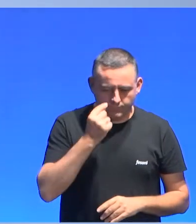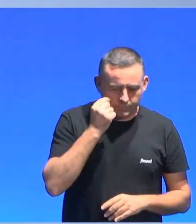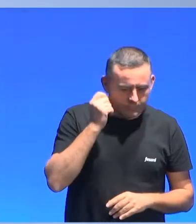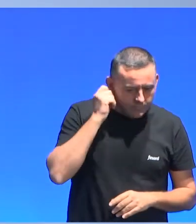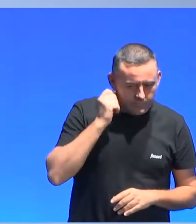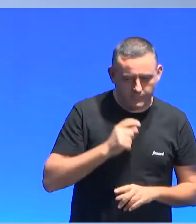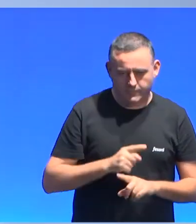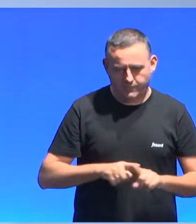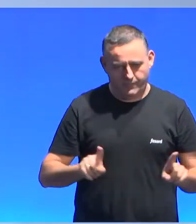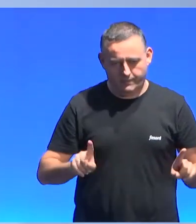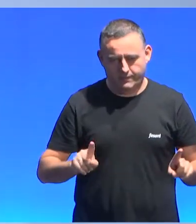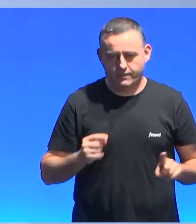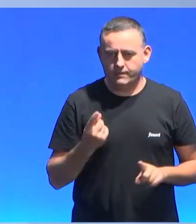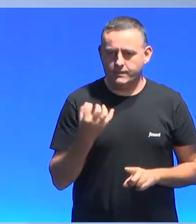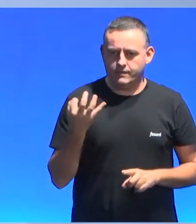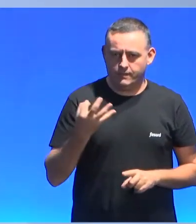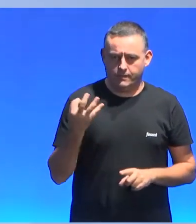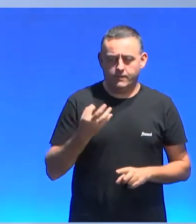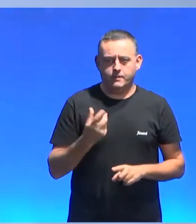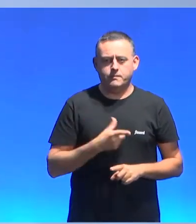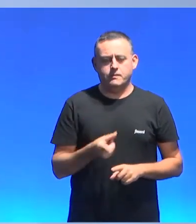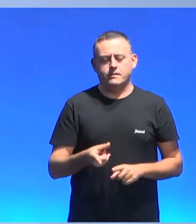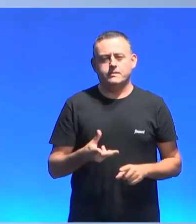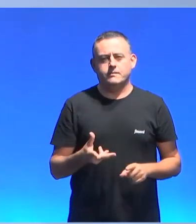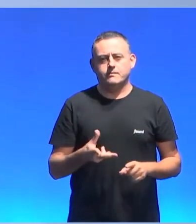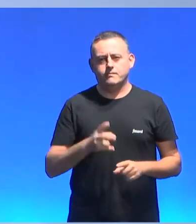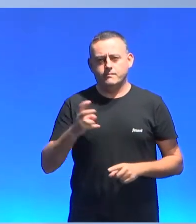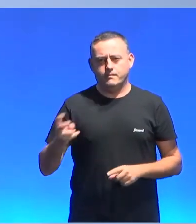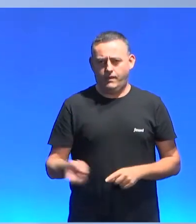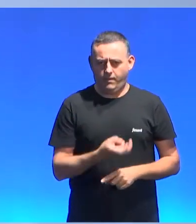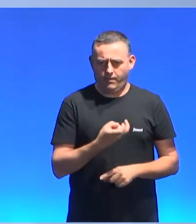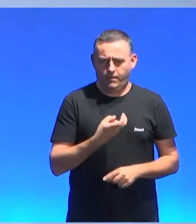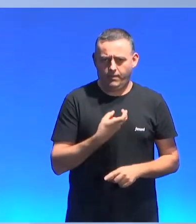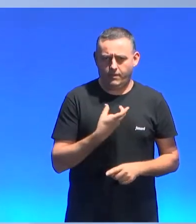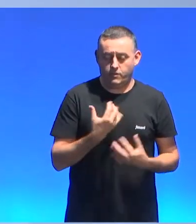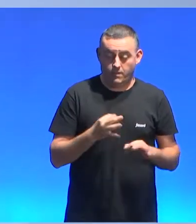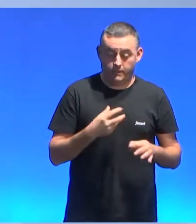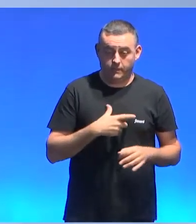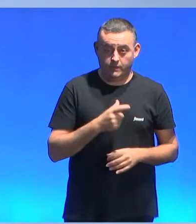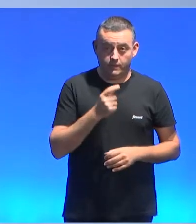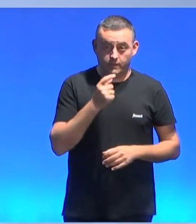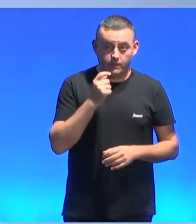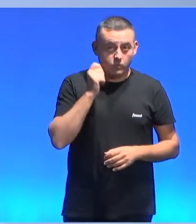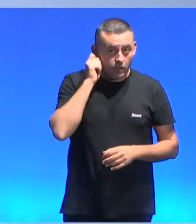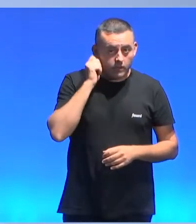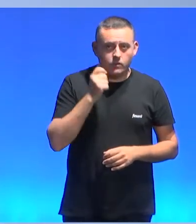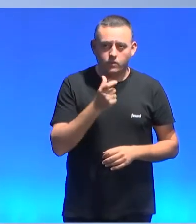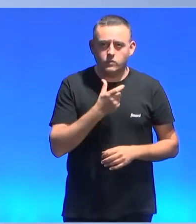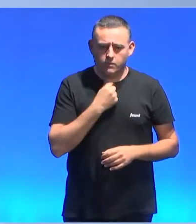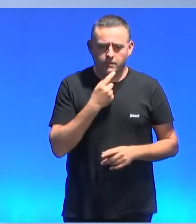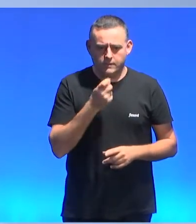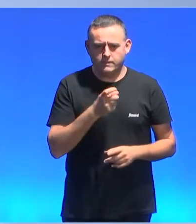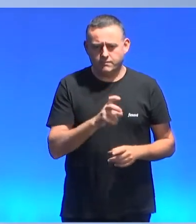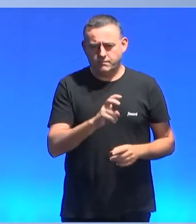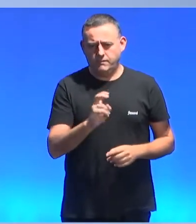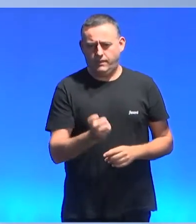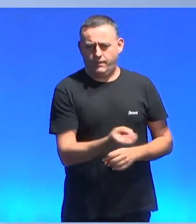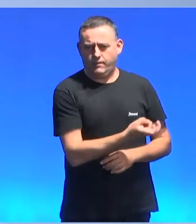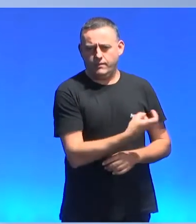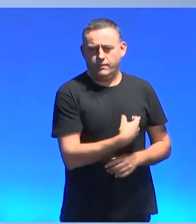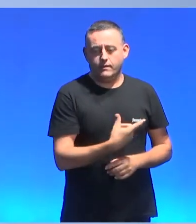rica, variada, interesante de parte de las mujeres que de parte de los hombres, que tienen pocas